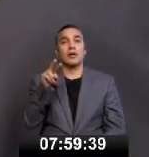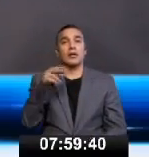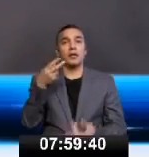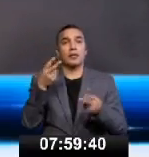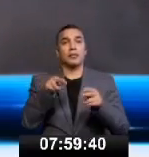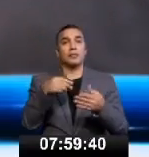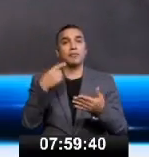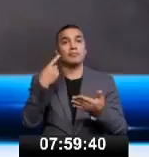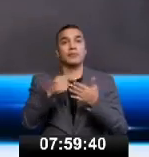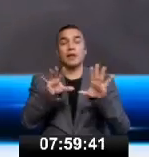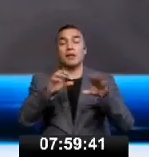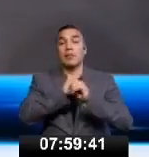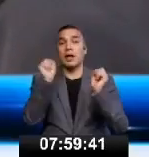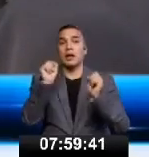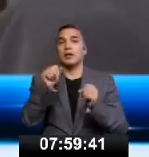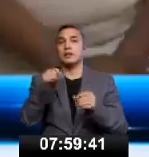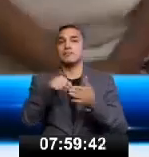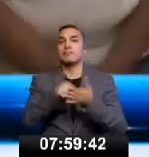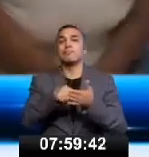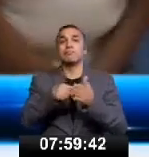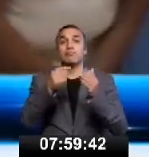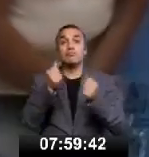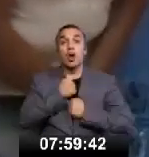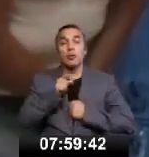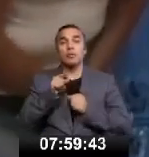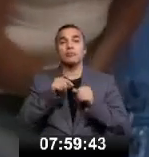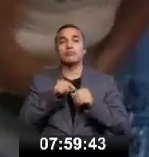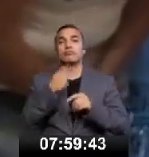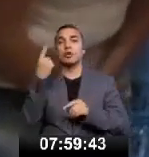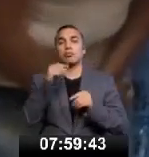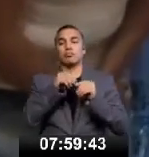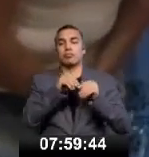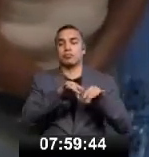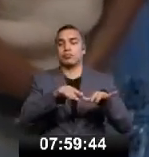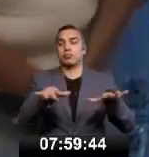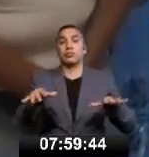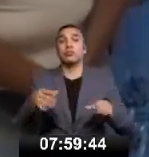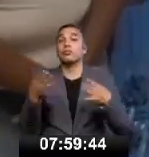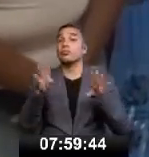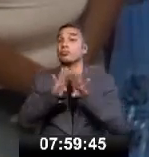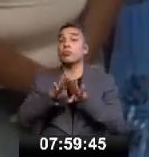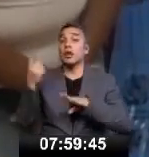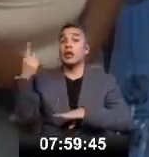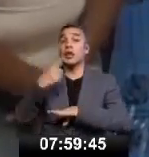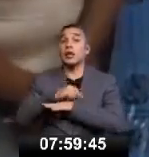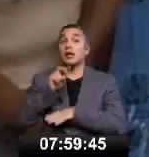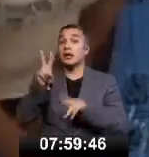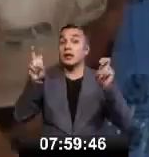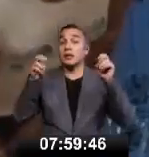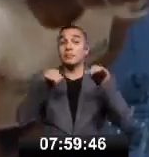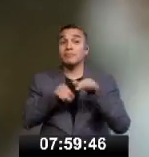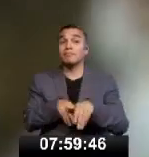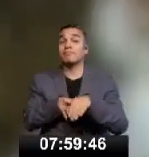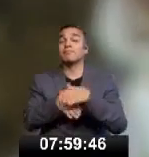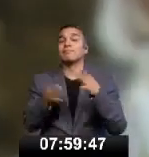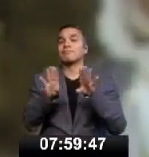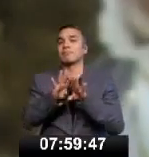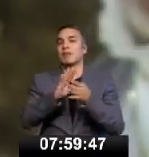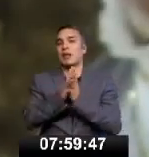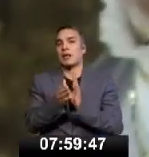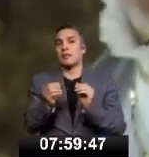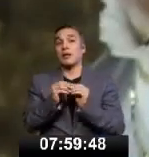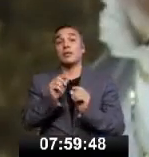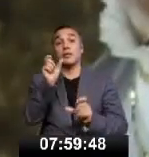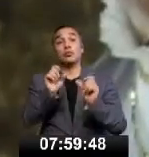la Santísima Virgen del Quinche, la histórica, la propia. La iglesia solo cerrará sus puertas los días que correspondían a la peregrinación. Los